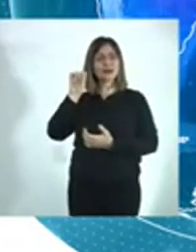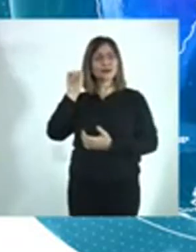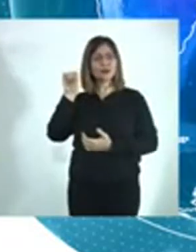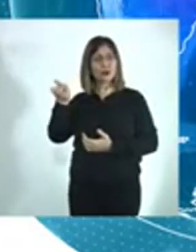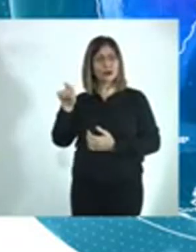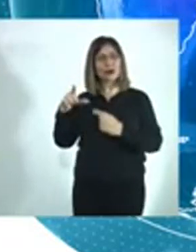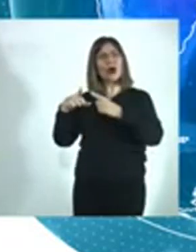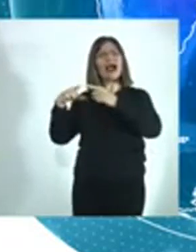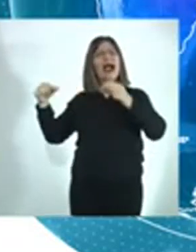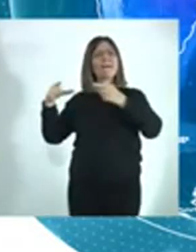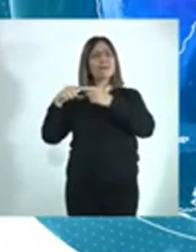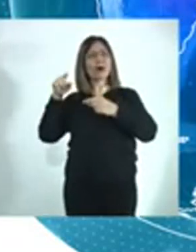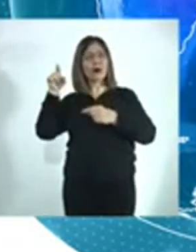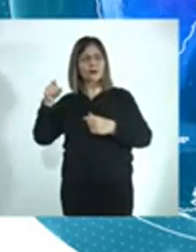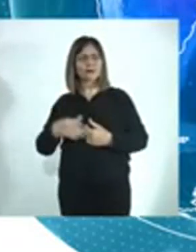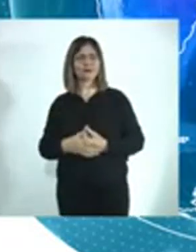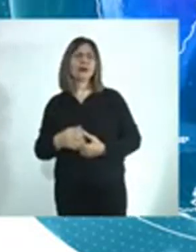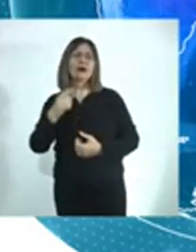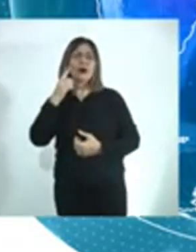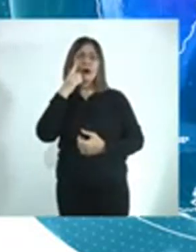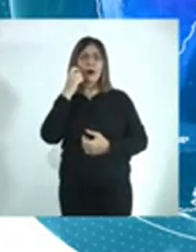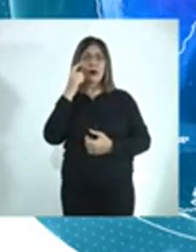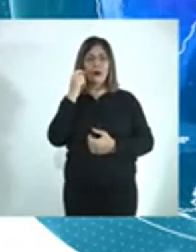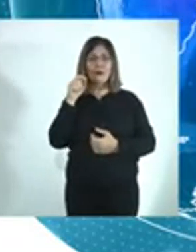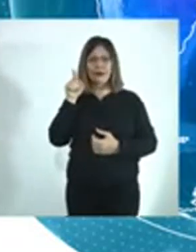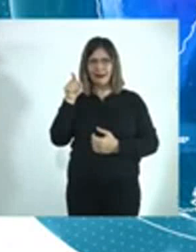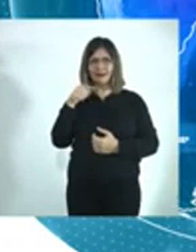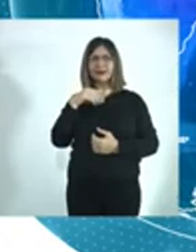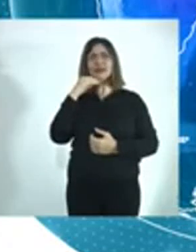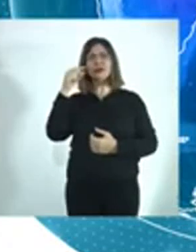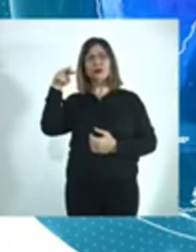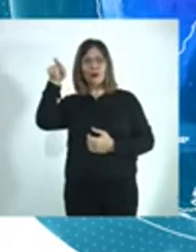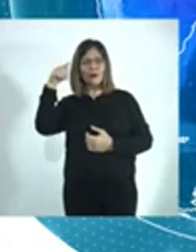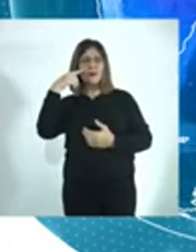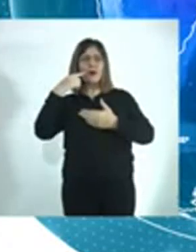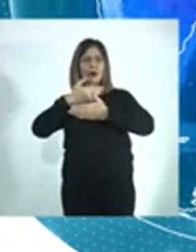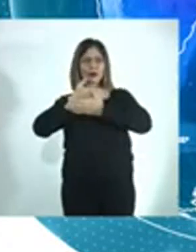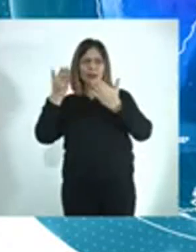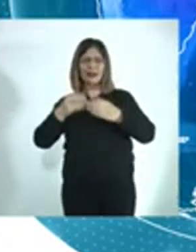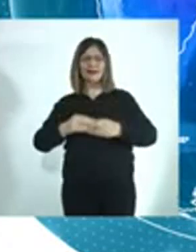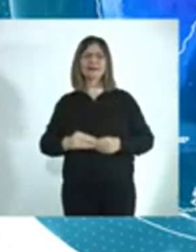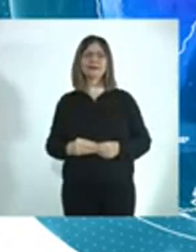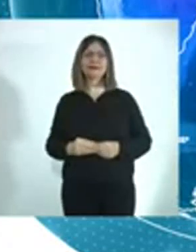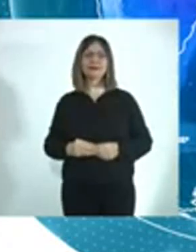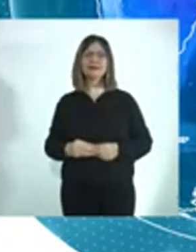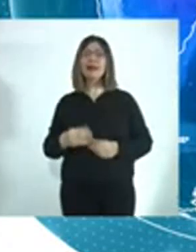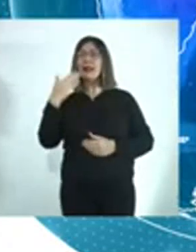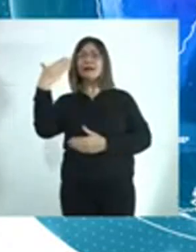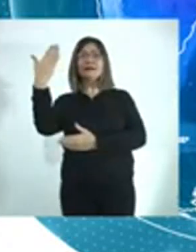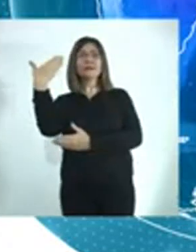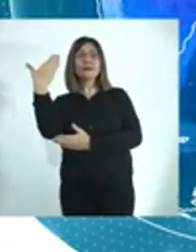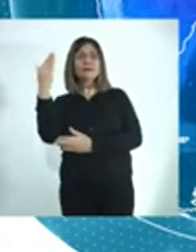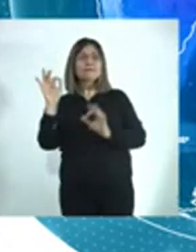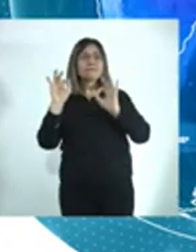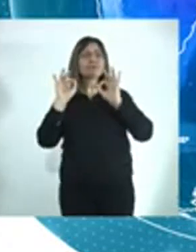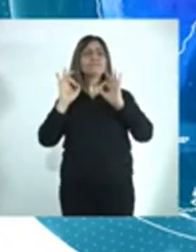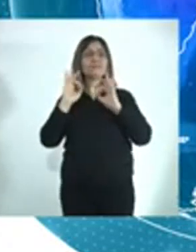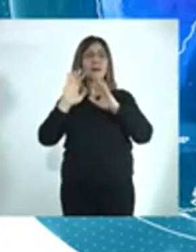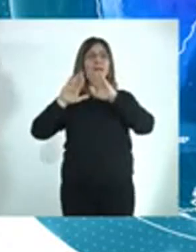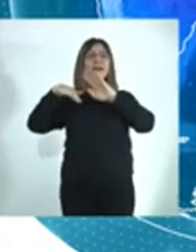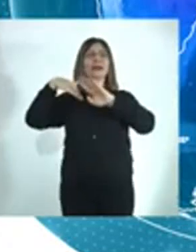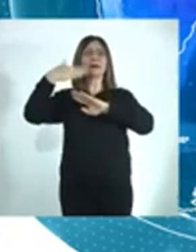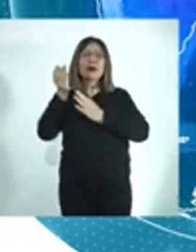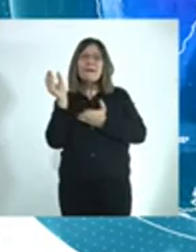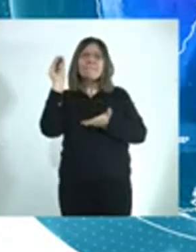Jan Giomitsu. Muy bien, tenemos posteriormente, después de nuestro conferencista, tendremos otra